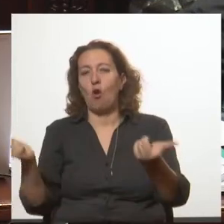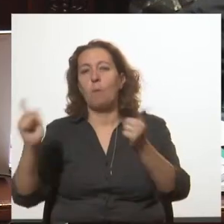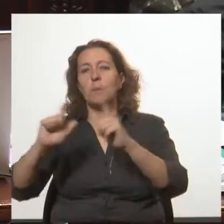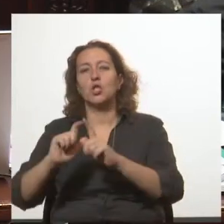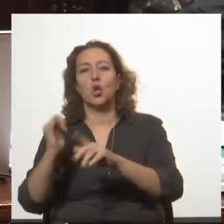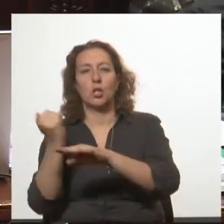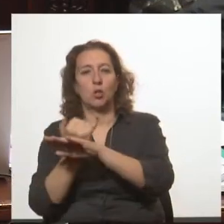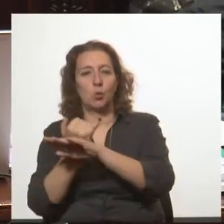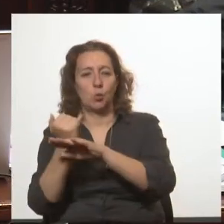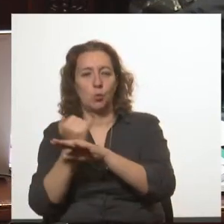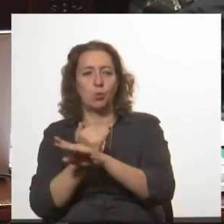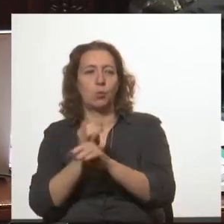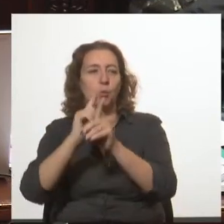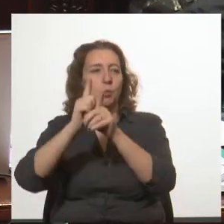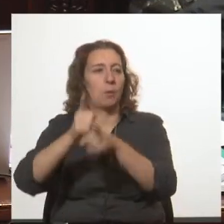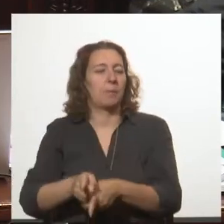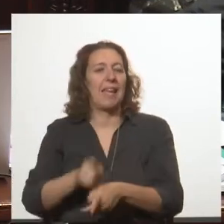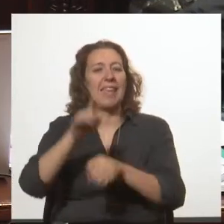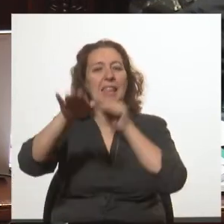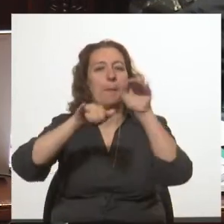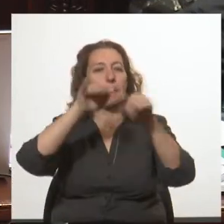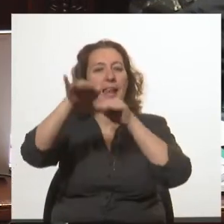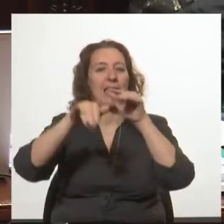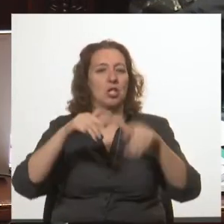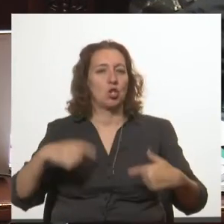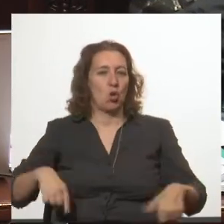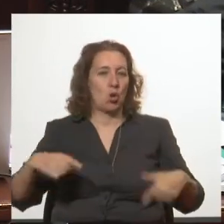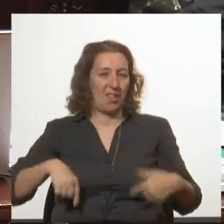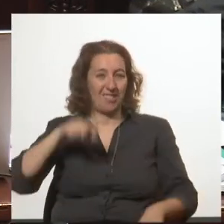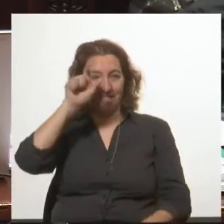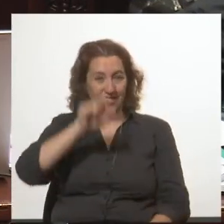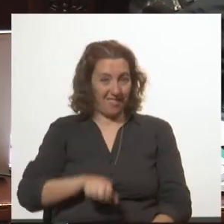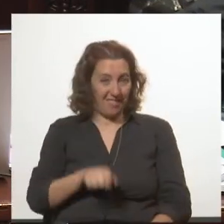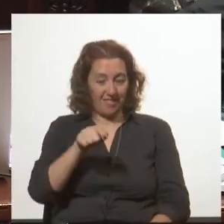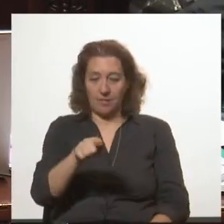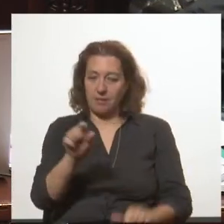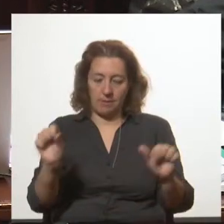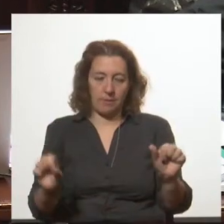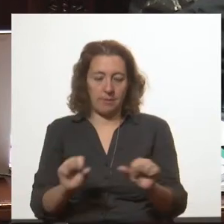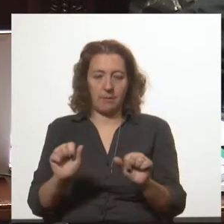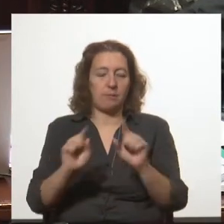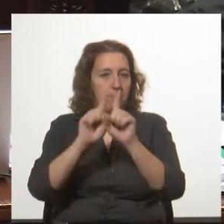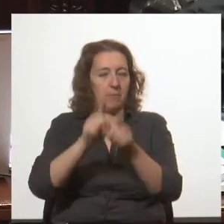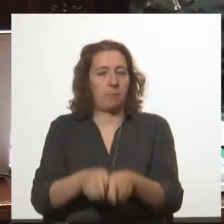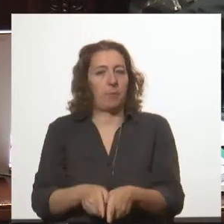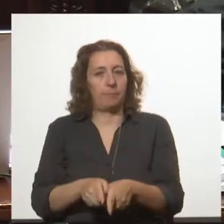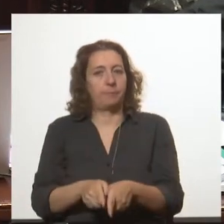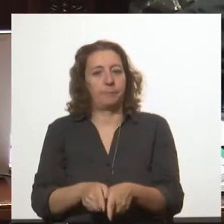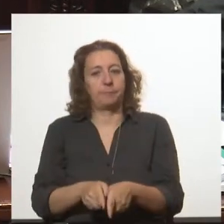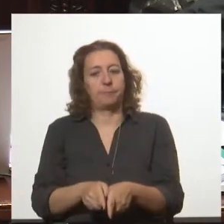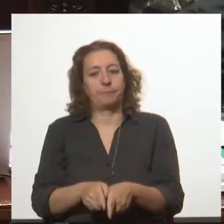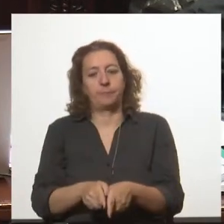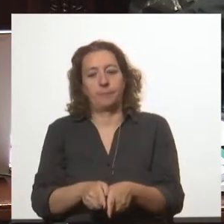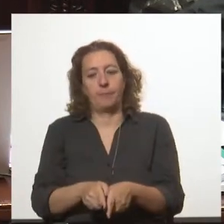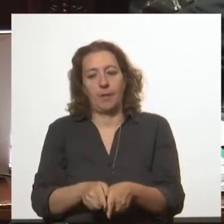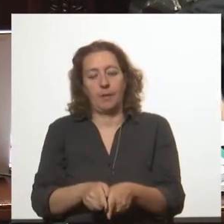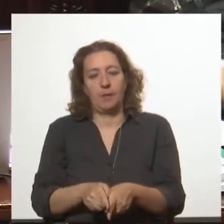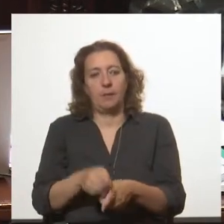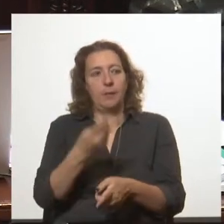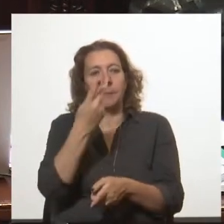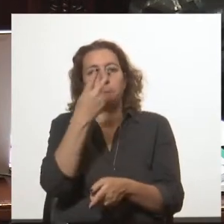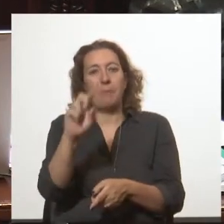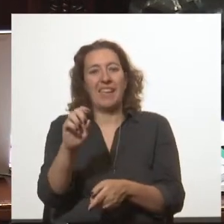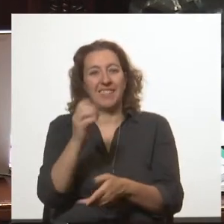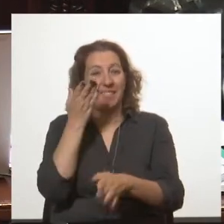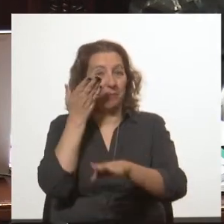como en las interpelaciones que se hicieron a los efectos y de alguna manera de 20 solicitudes de